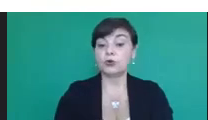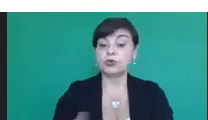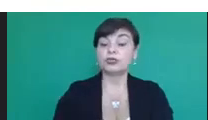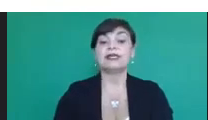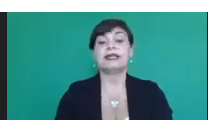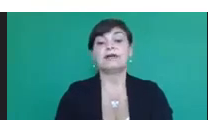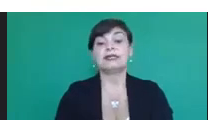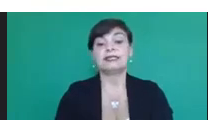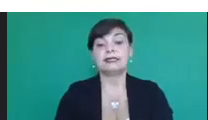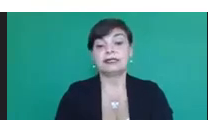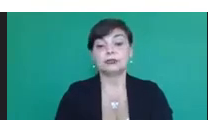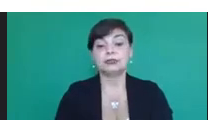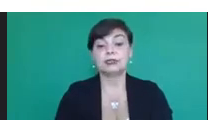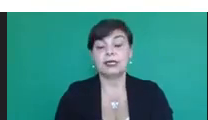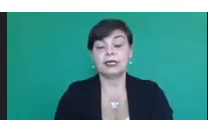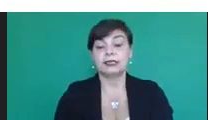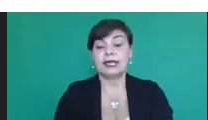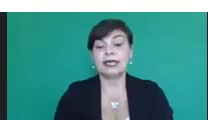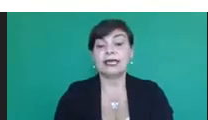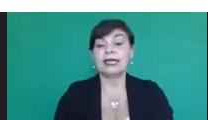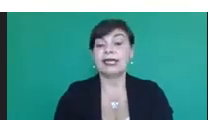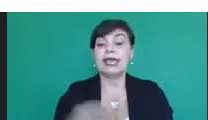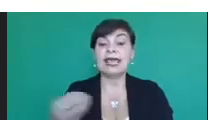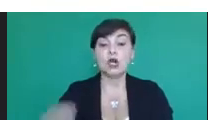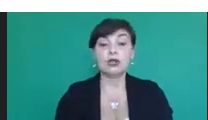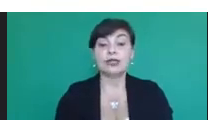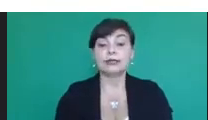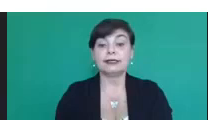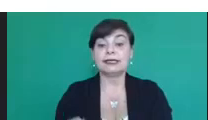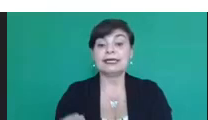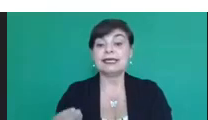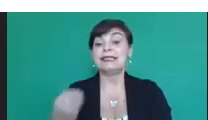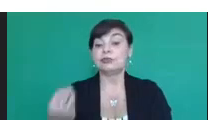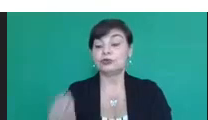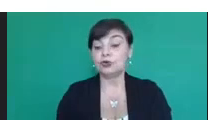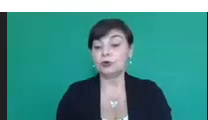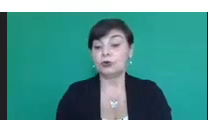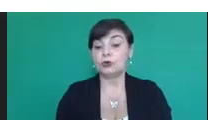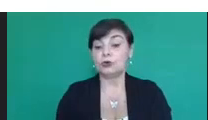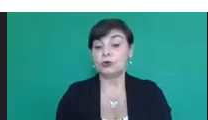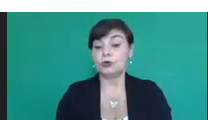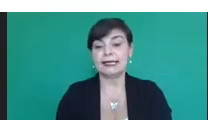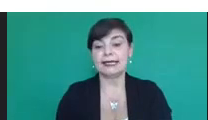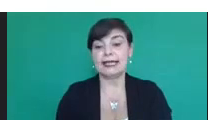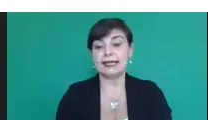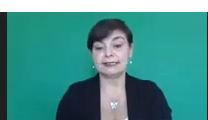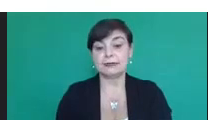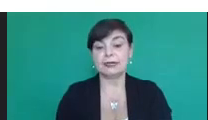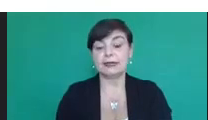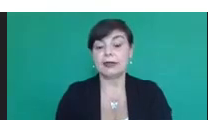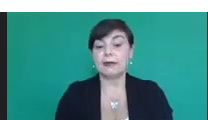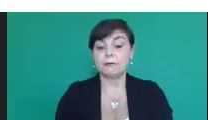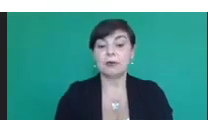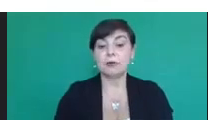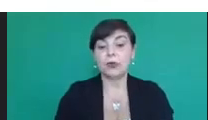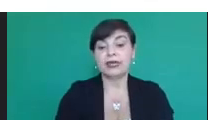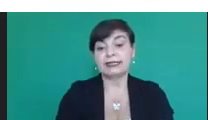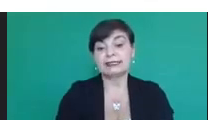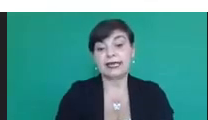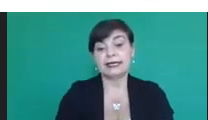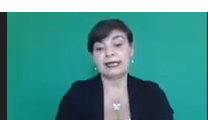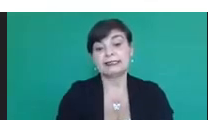orgullosa de la base de datos, del orden y del insumo que hay en la NACEBE para